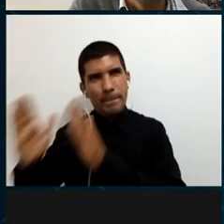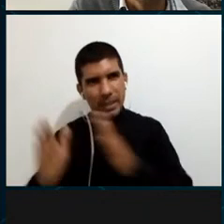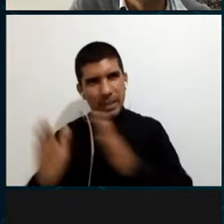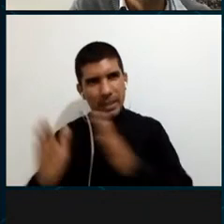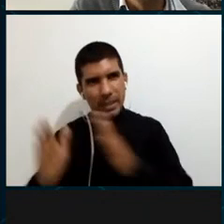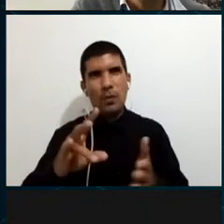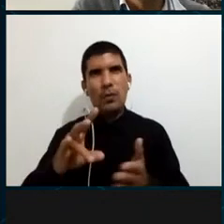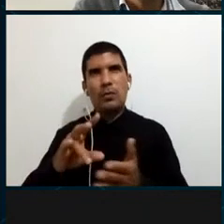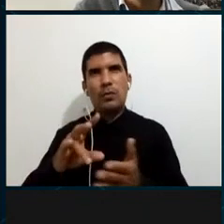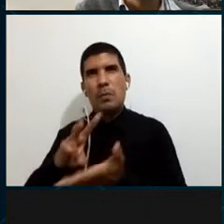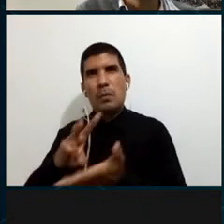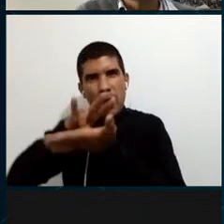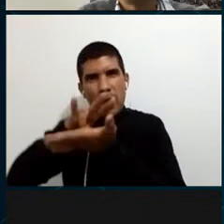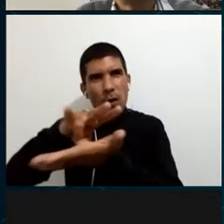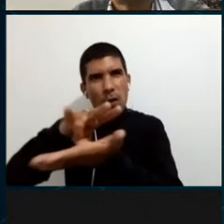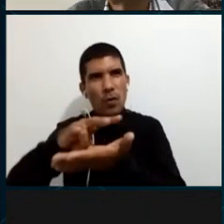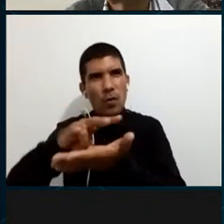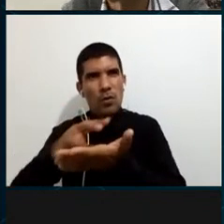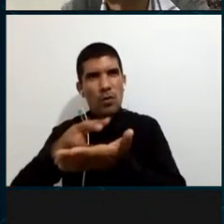dar respuesta.